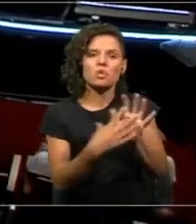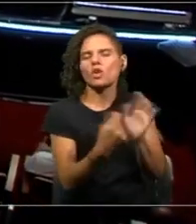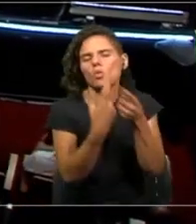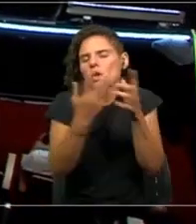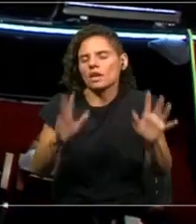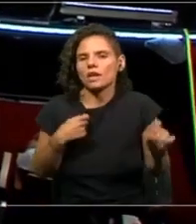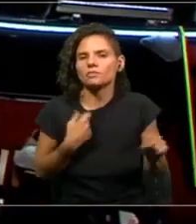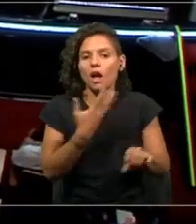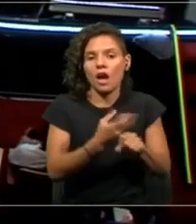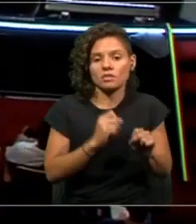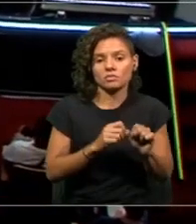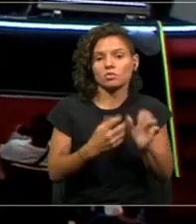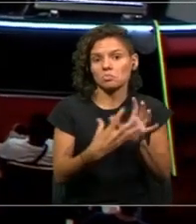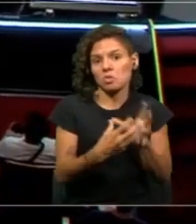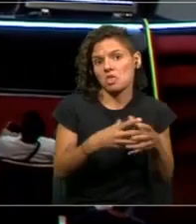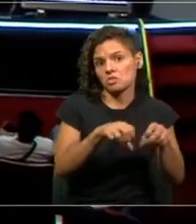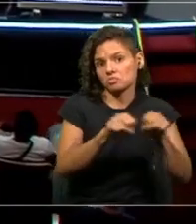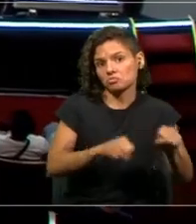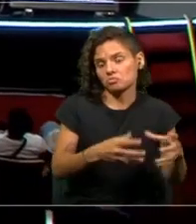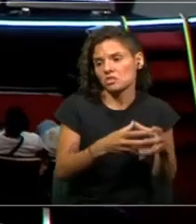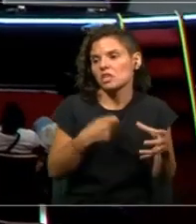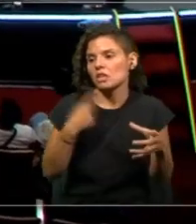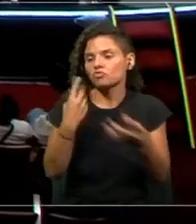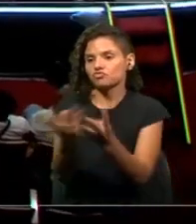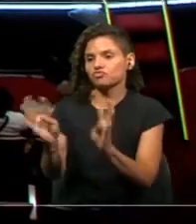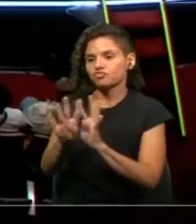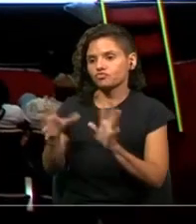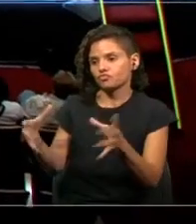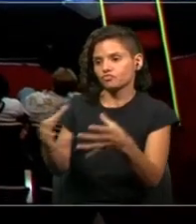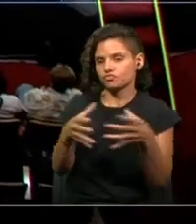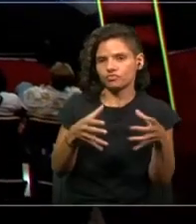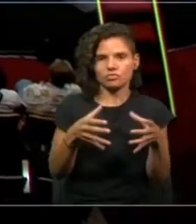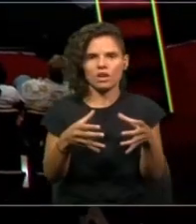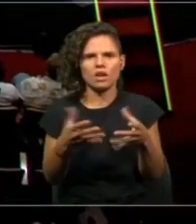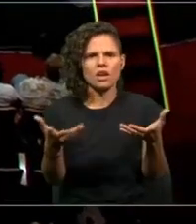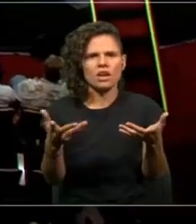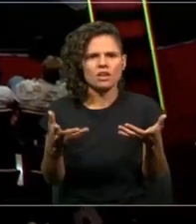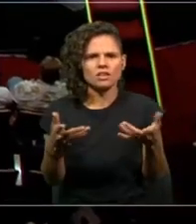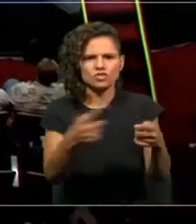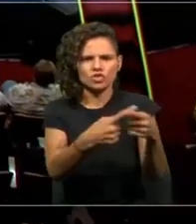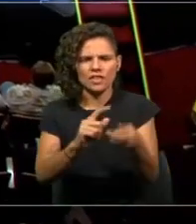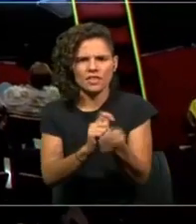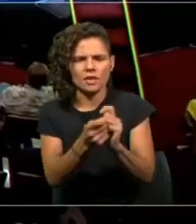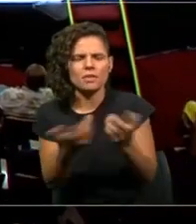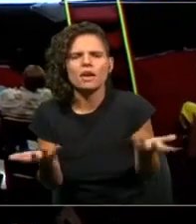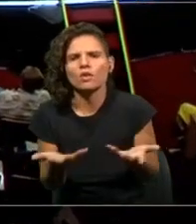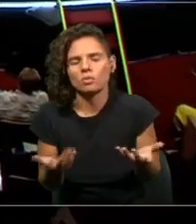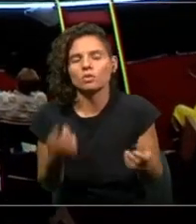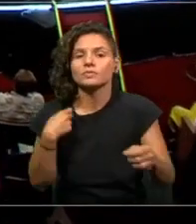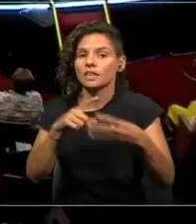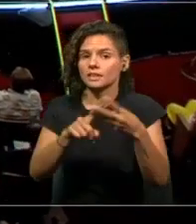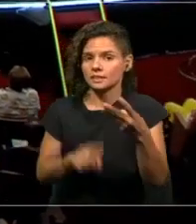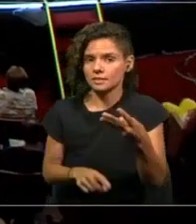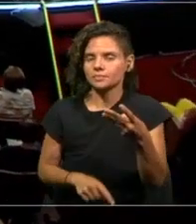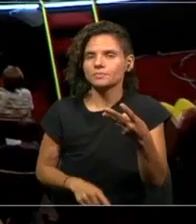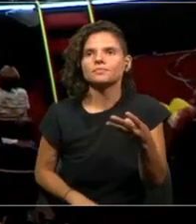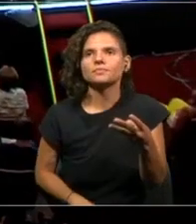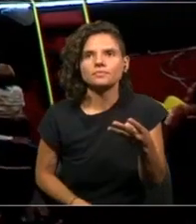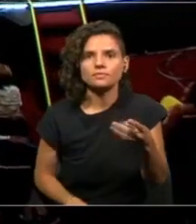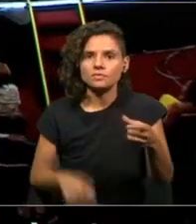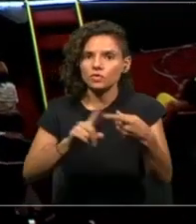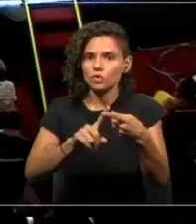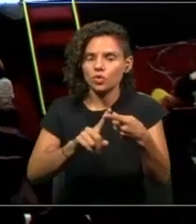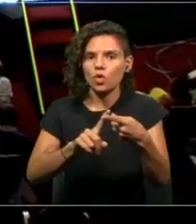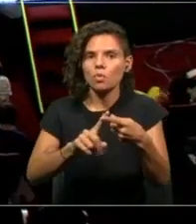dos, tenemos a los organizadores, divulgadores, tenemos todo el elemento? ¿Ya? ¿Cómo cambia la sociedad? ¿Ya? Hay tres formas. La